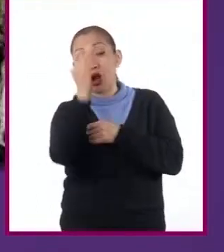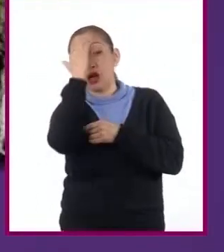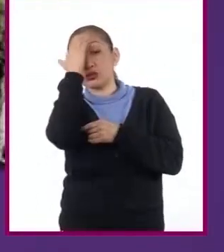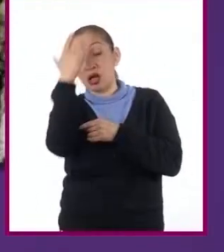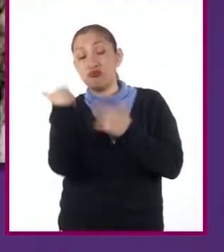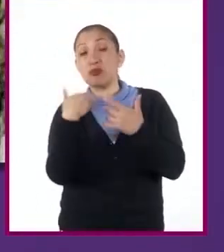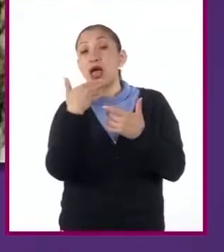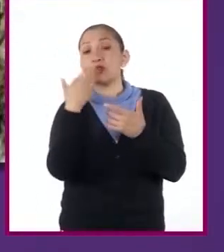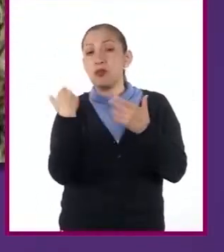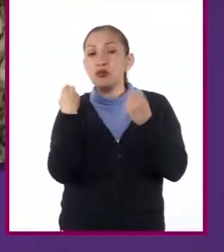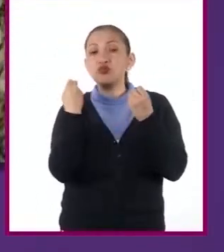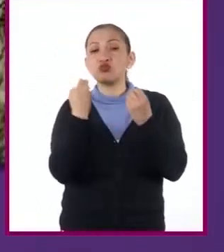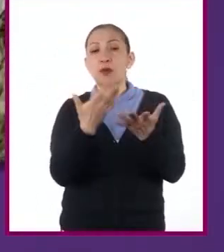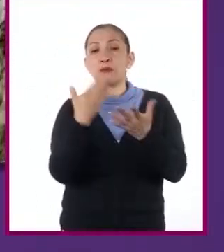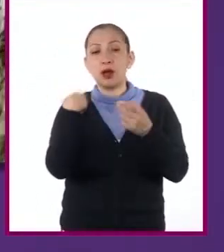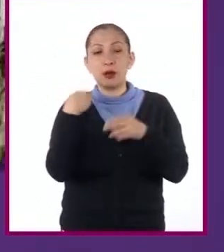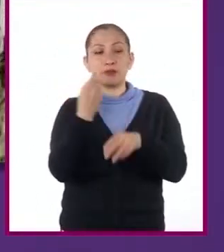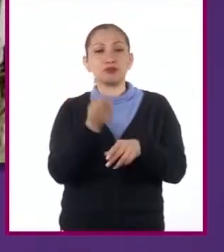por sus coronas.